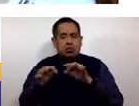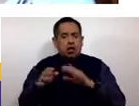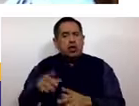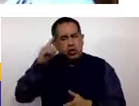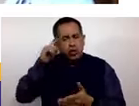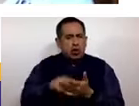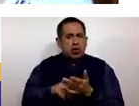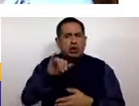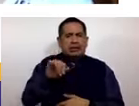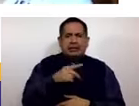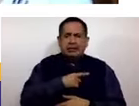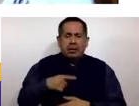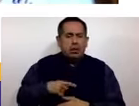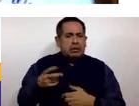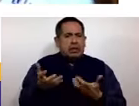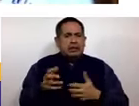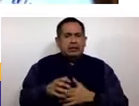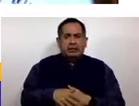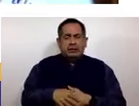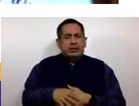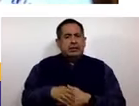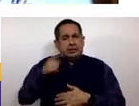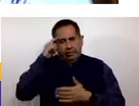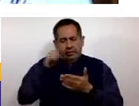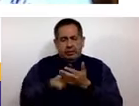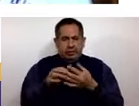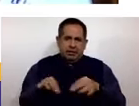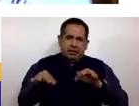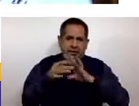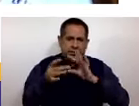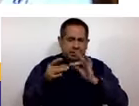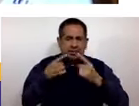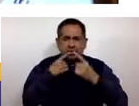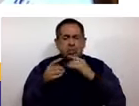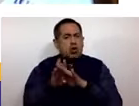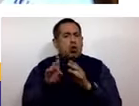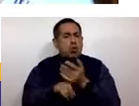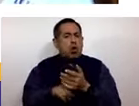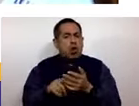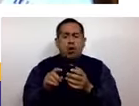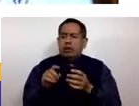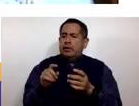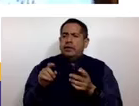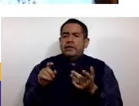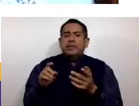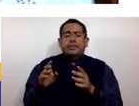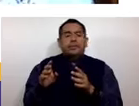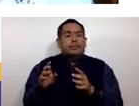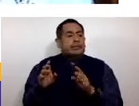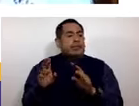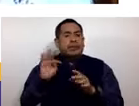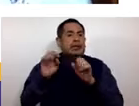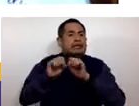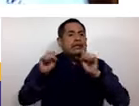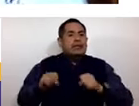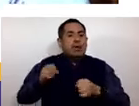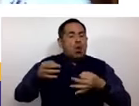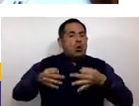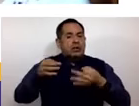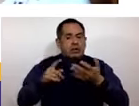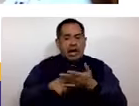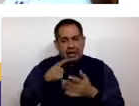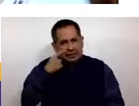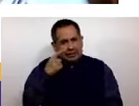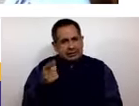hay maneras, ¿no? No sé si hay esquemas ya al respecto, digamos, de sistemas judiciales en los que esta bocanada